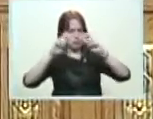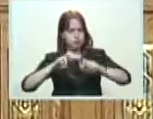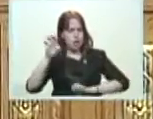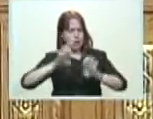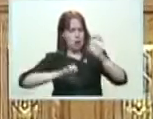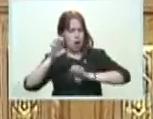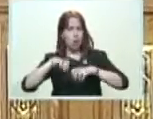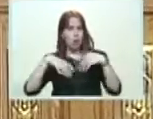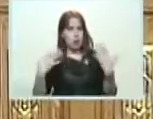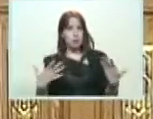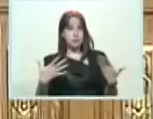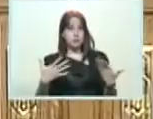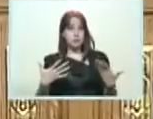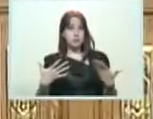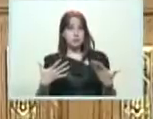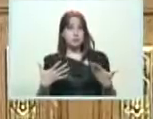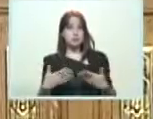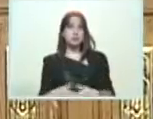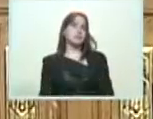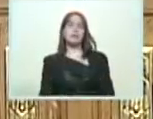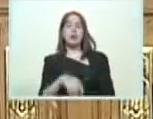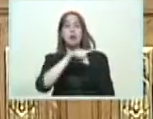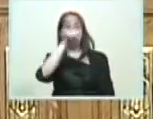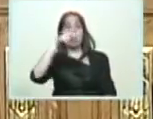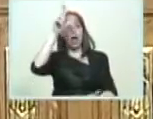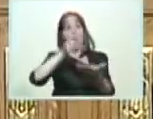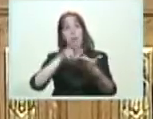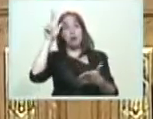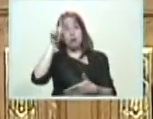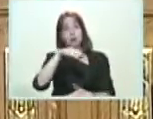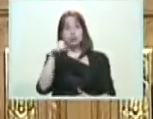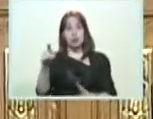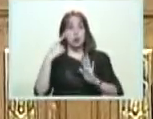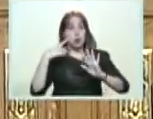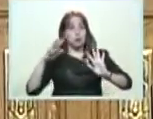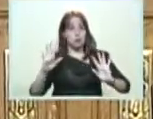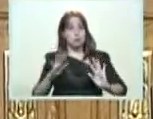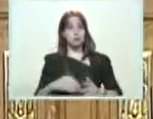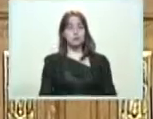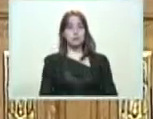si así lo consideran, su aprobación.